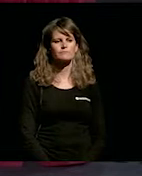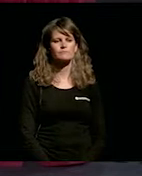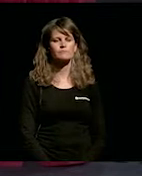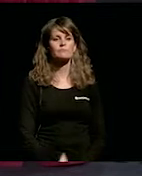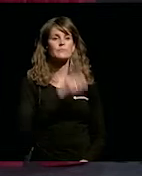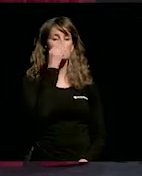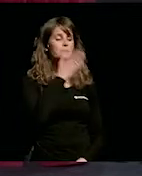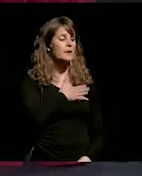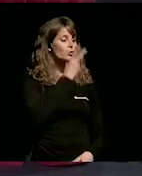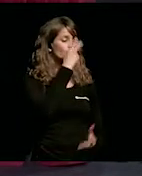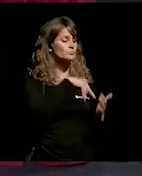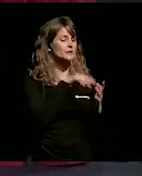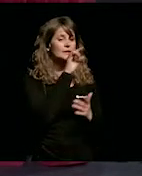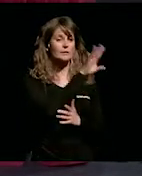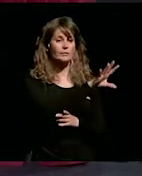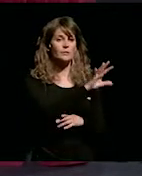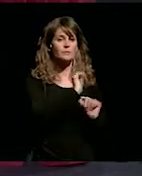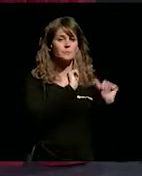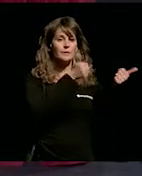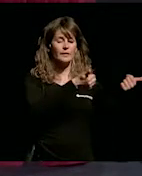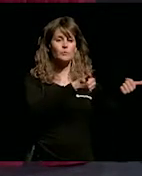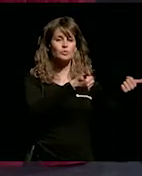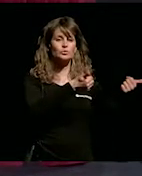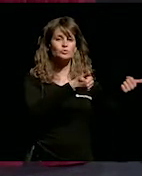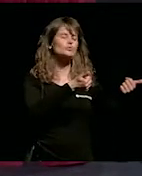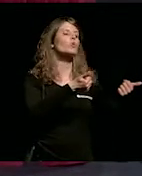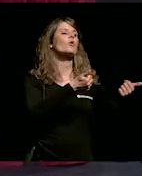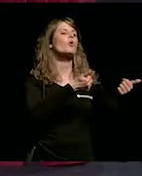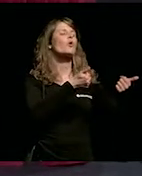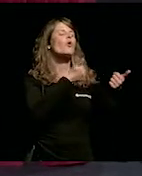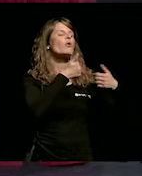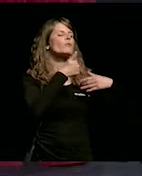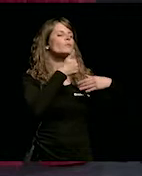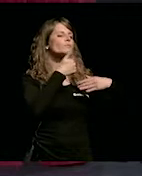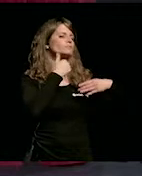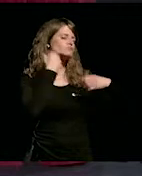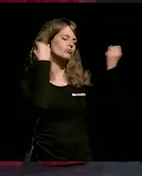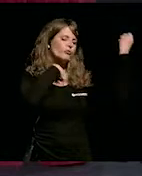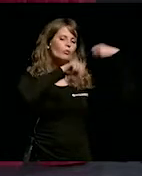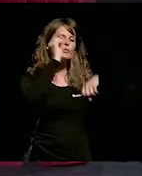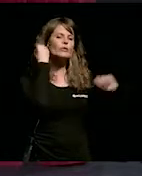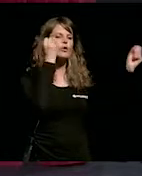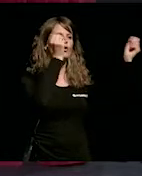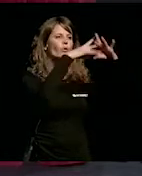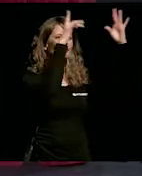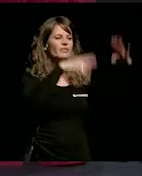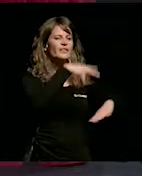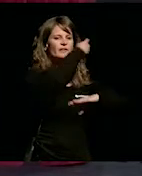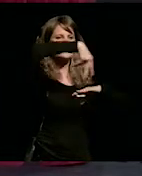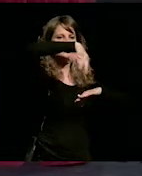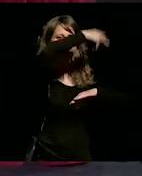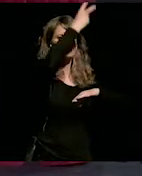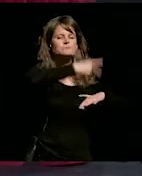En mayo de 2015 lanzamos nuestra función circense en Southwark, en Londres, con un programa